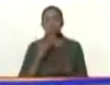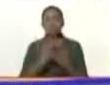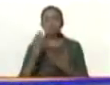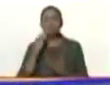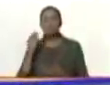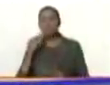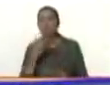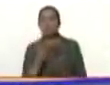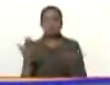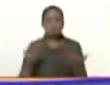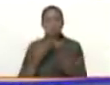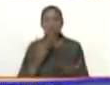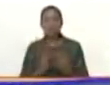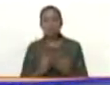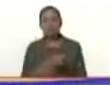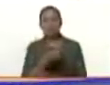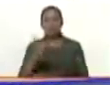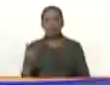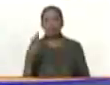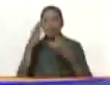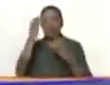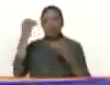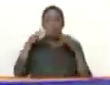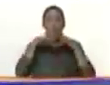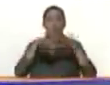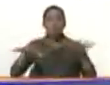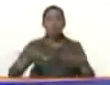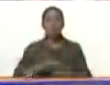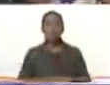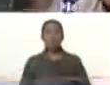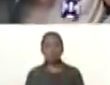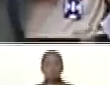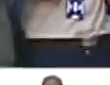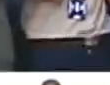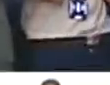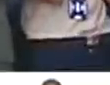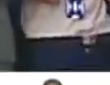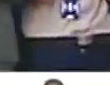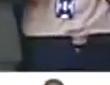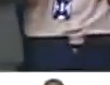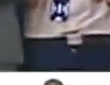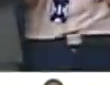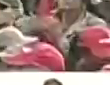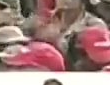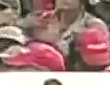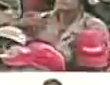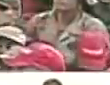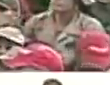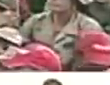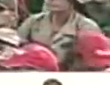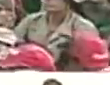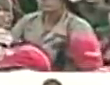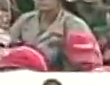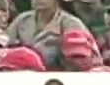muchas gracias. Muchachas, que Dios los bendiga. Que Dios los bendiga.